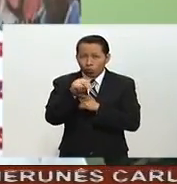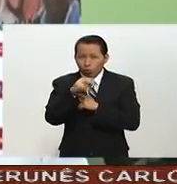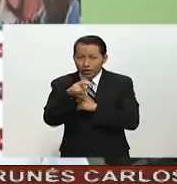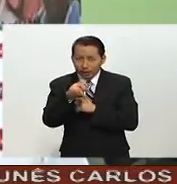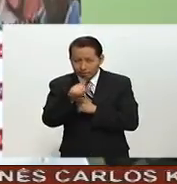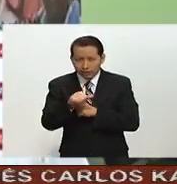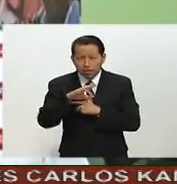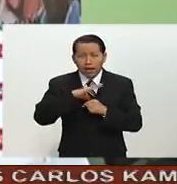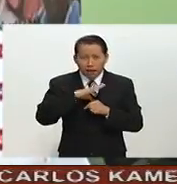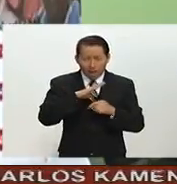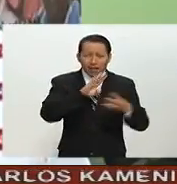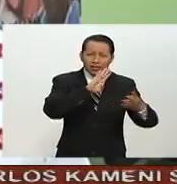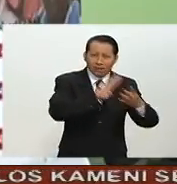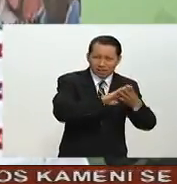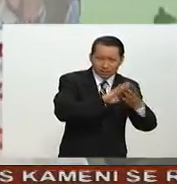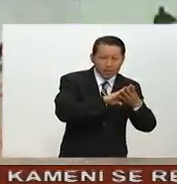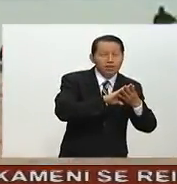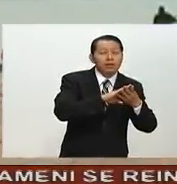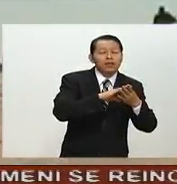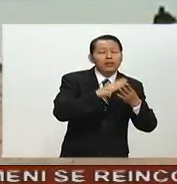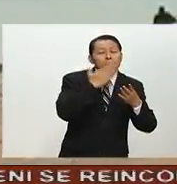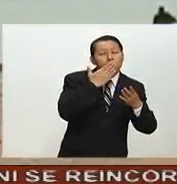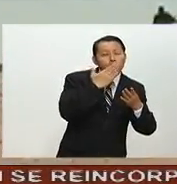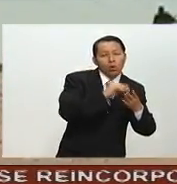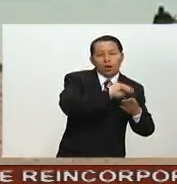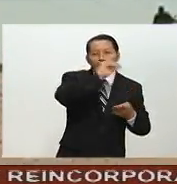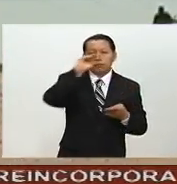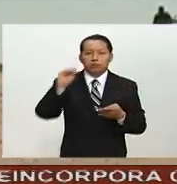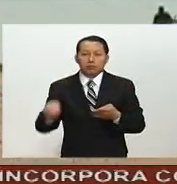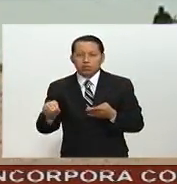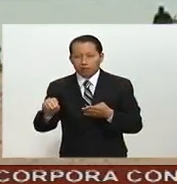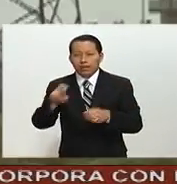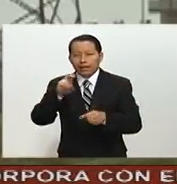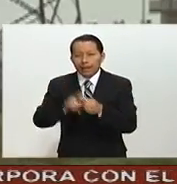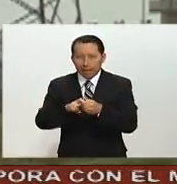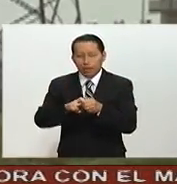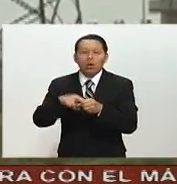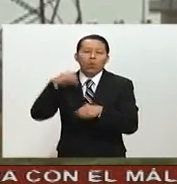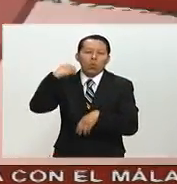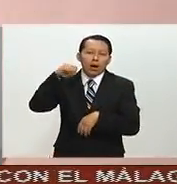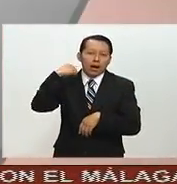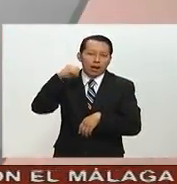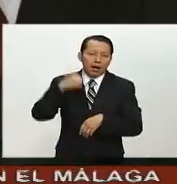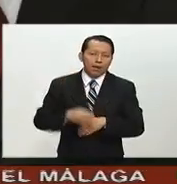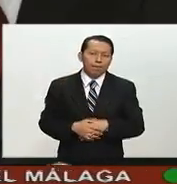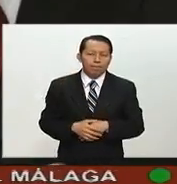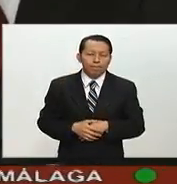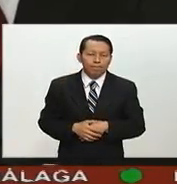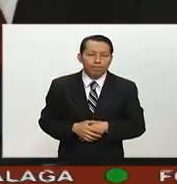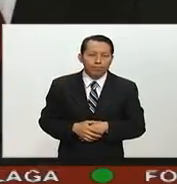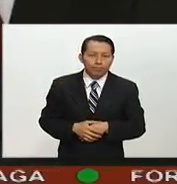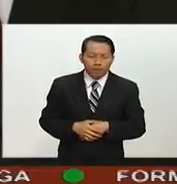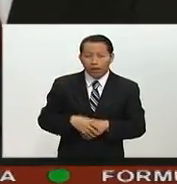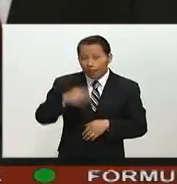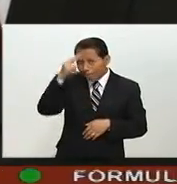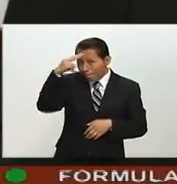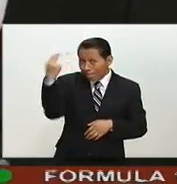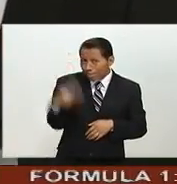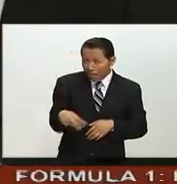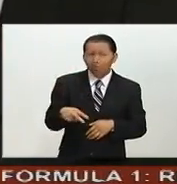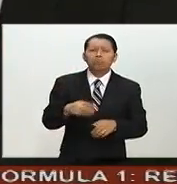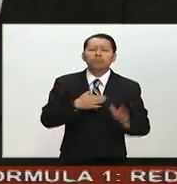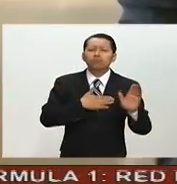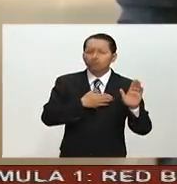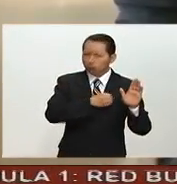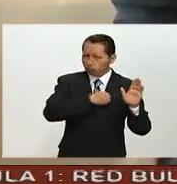del penal de máxima seguridad de Sonora al centro penitenciario de Mihuatlán, Oaxaca. México se compromete en